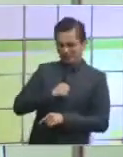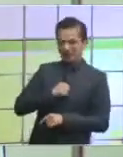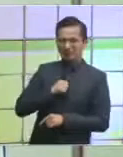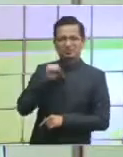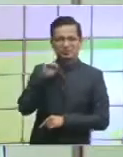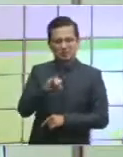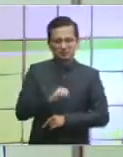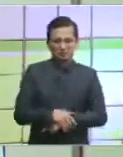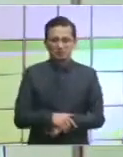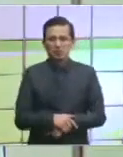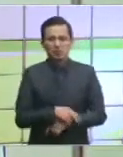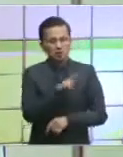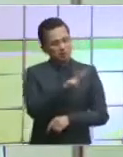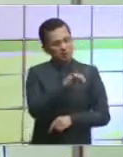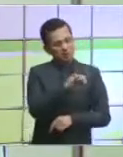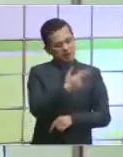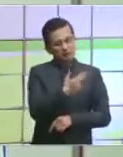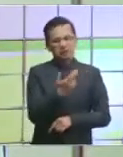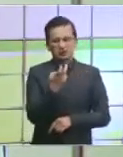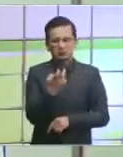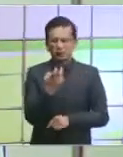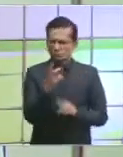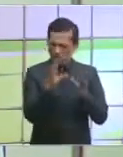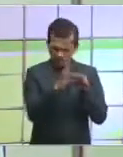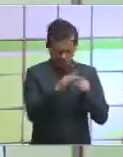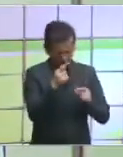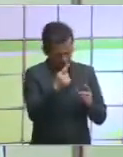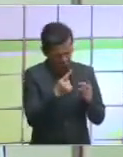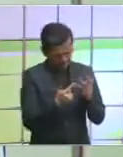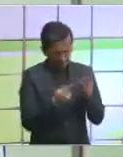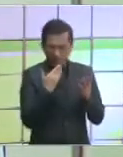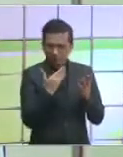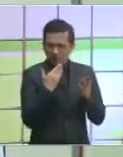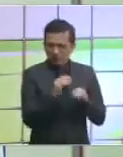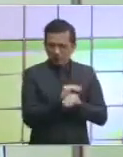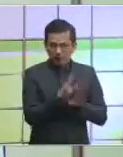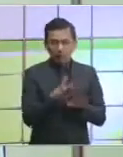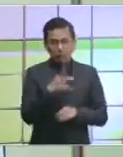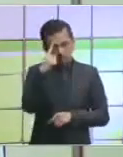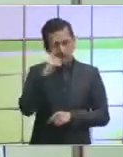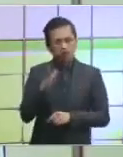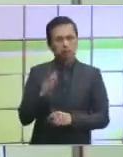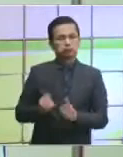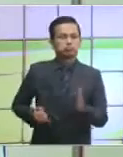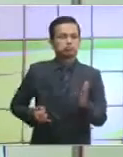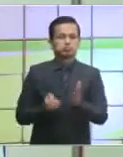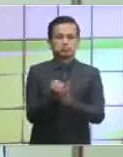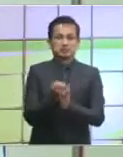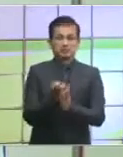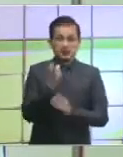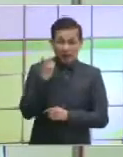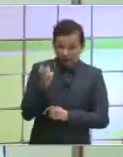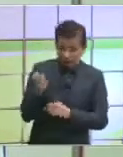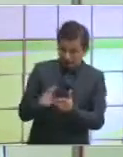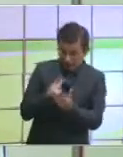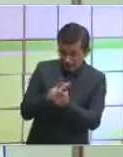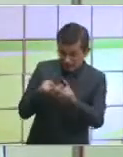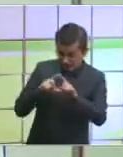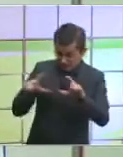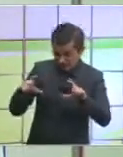el paso de yasi de fito que eso estaba muy bien explicado y eso permitió declarar la inconstitucionalidad de ese renglón